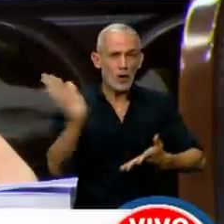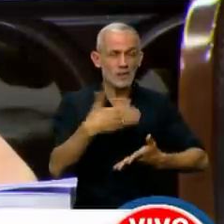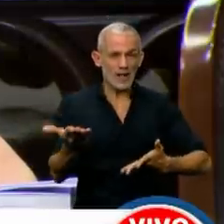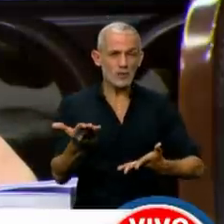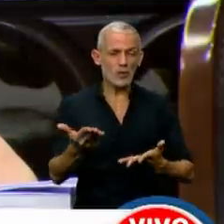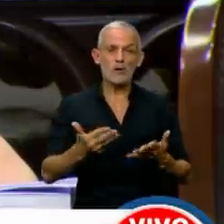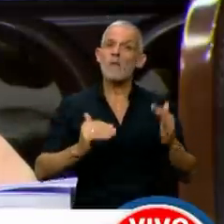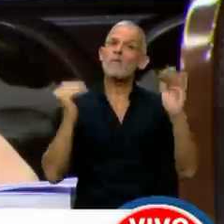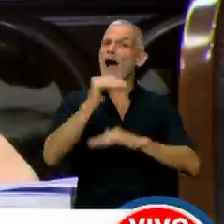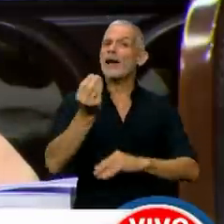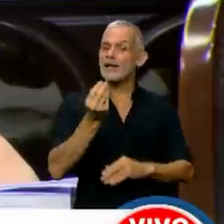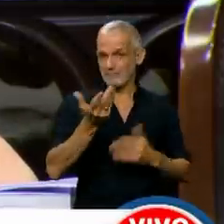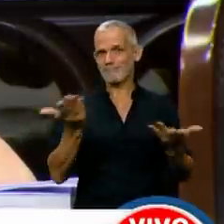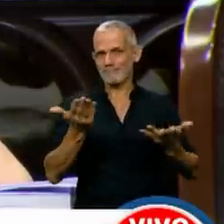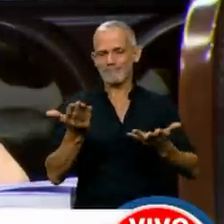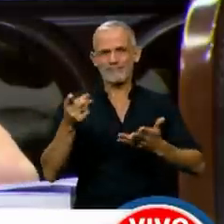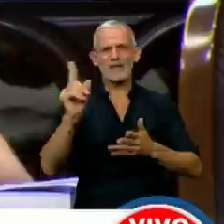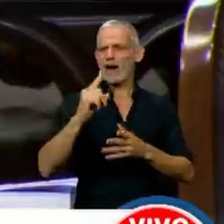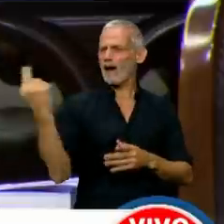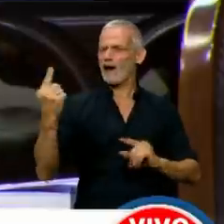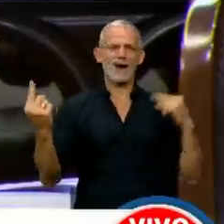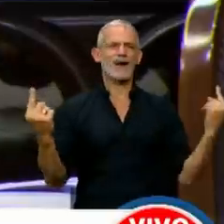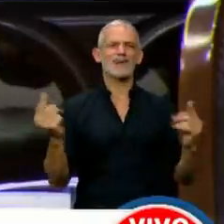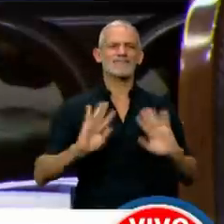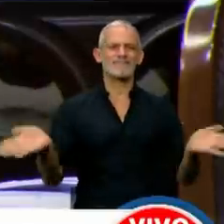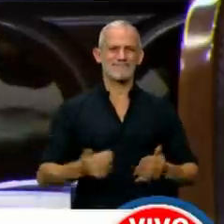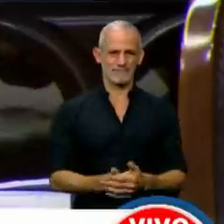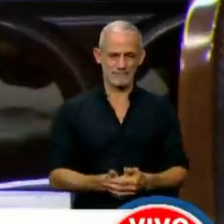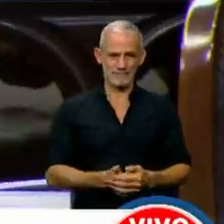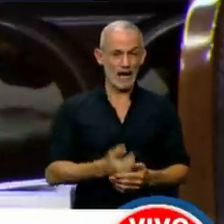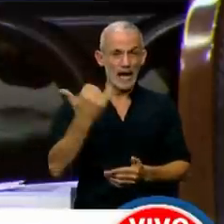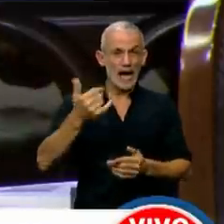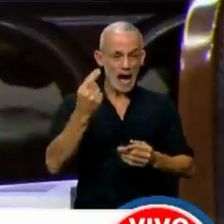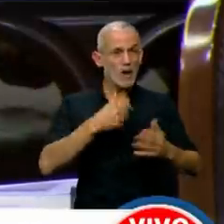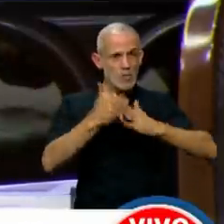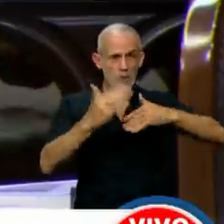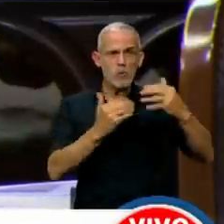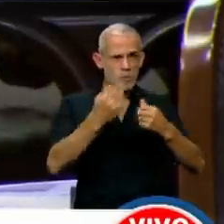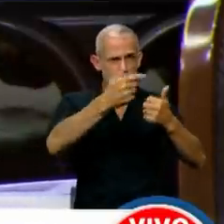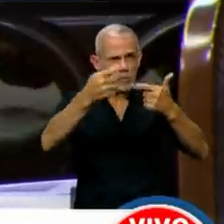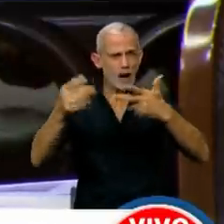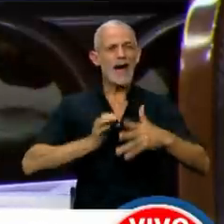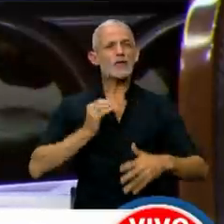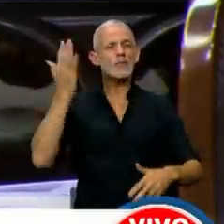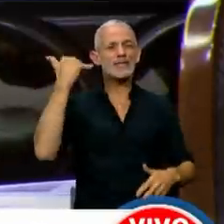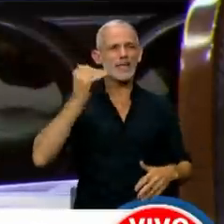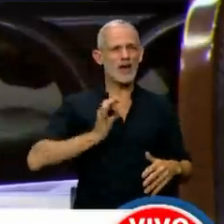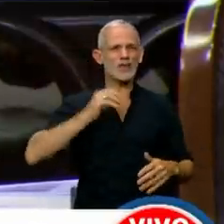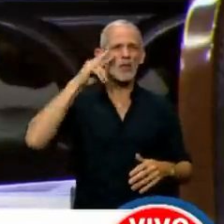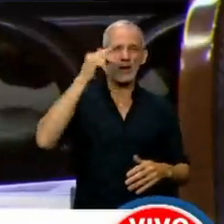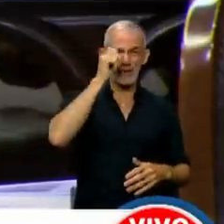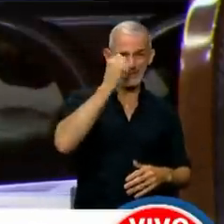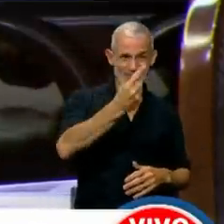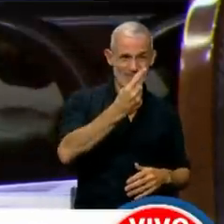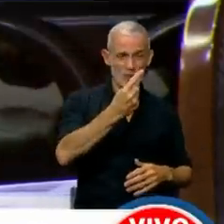fundamentalmente significa salir del aislamiento hay muchas obras y nosotros el año pasado en el 2021